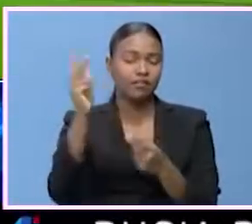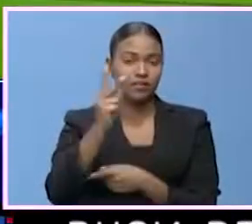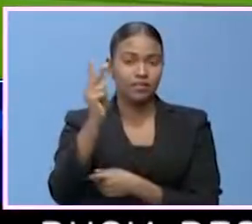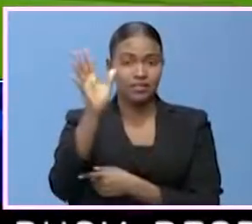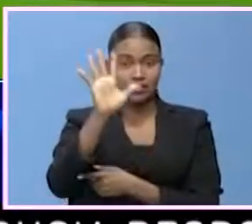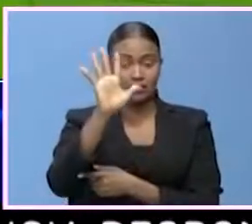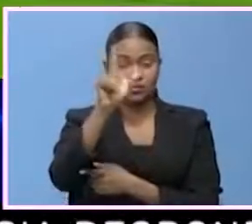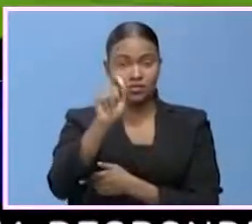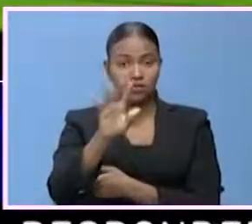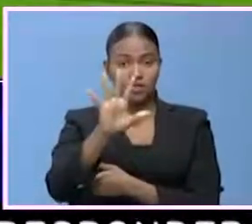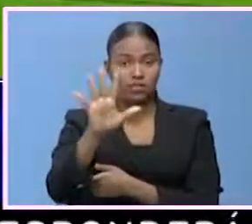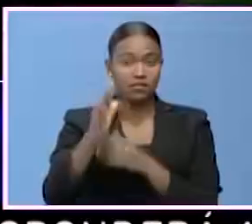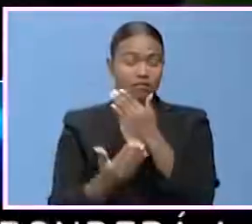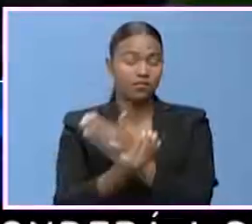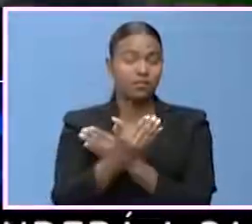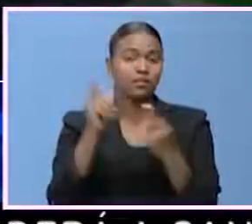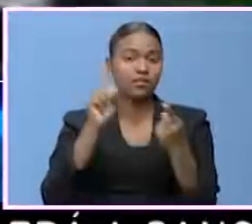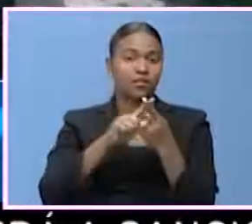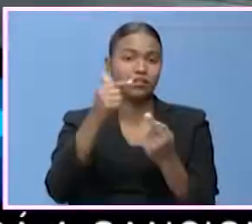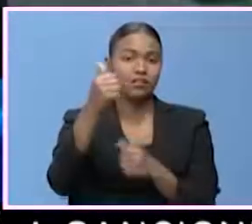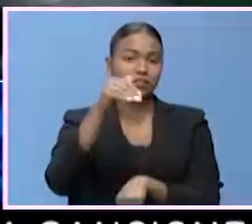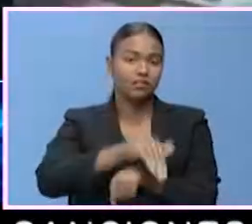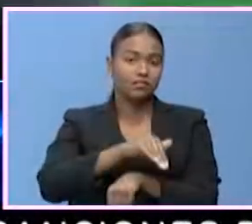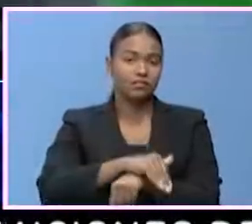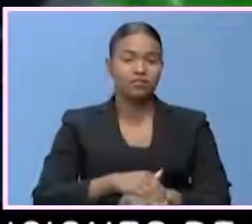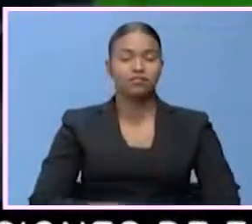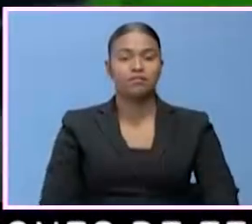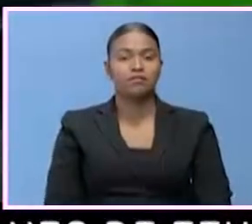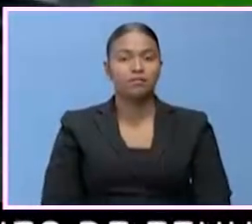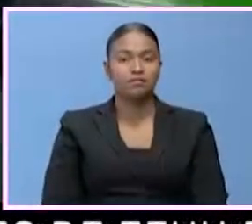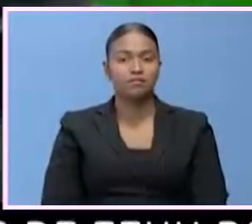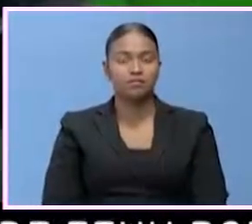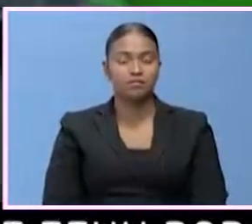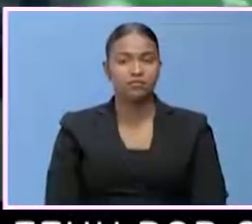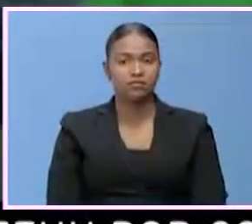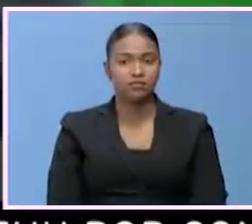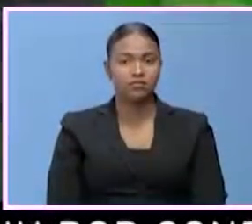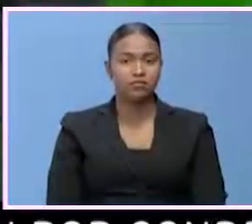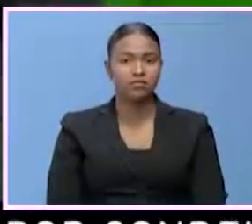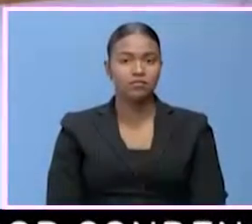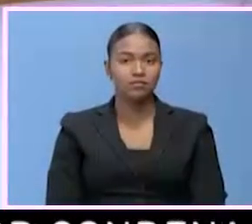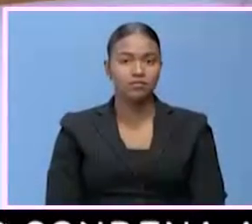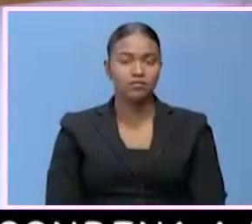de 5:45 de la mañana a 10 de la noche.